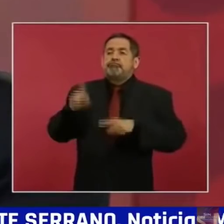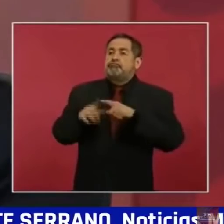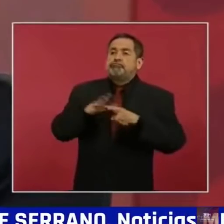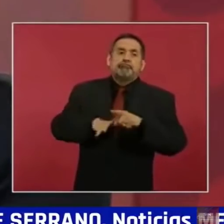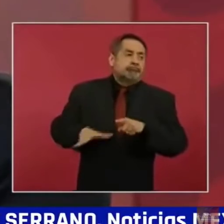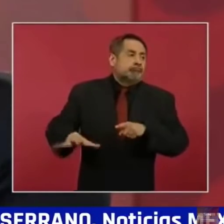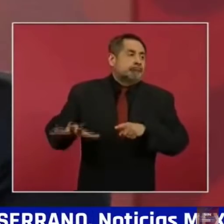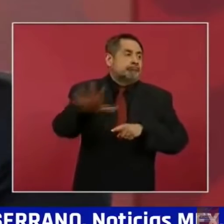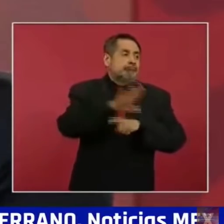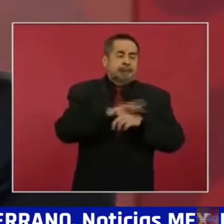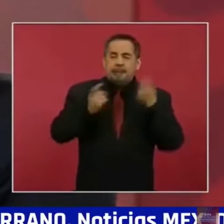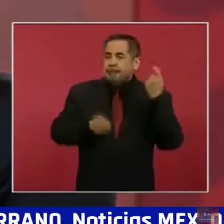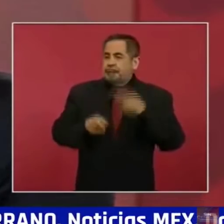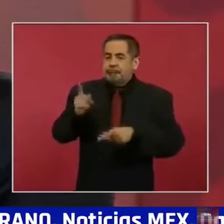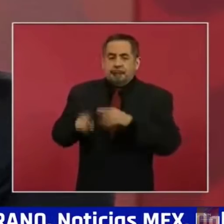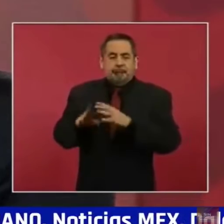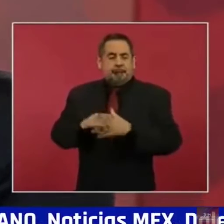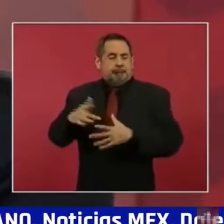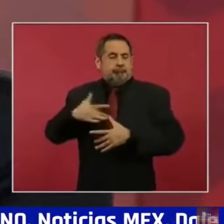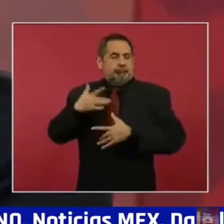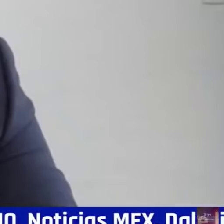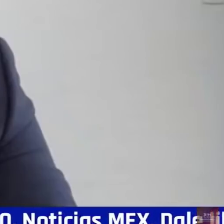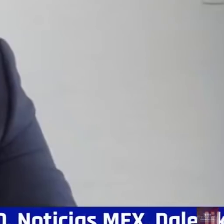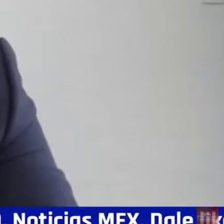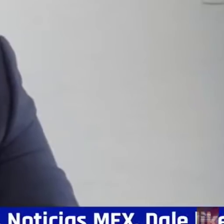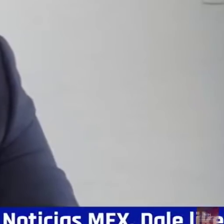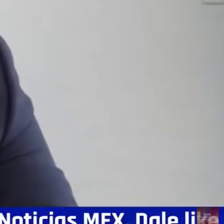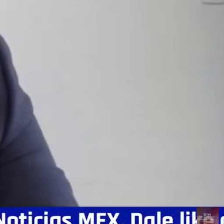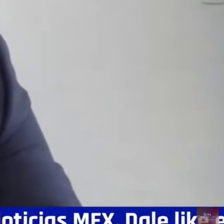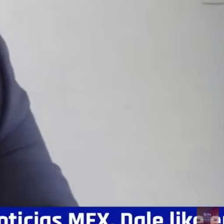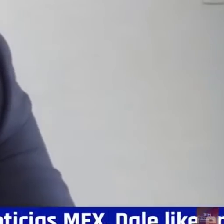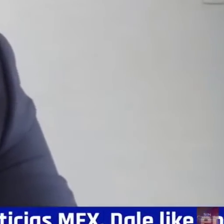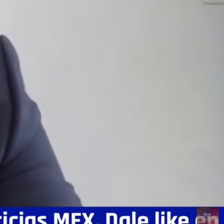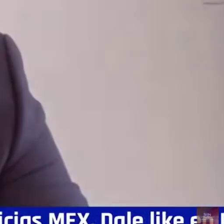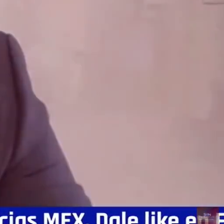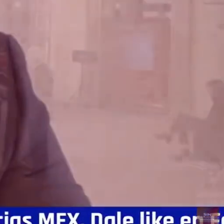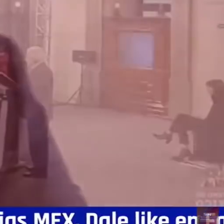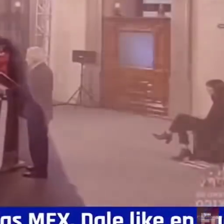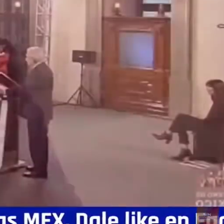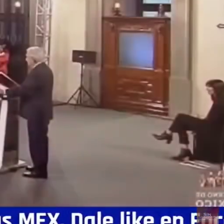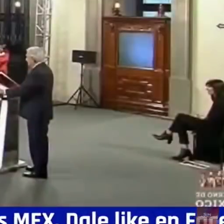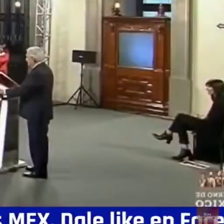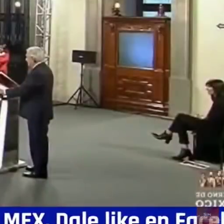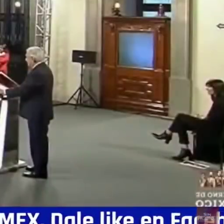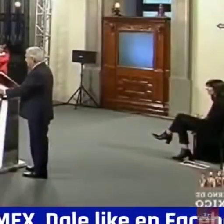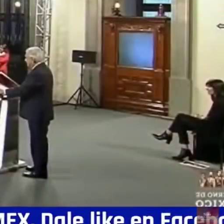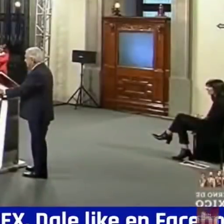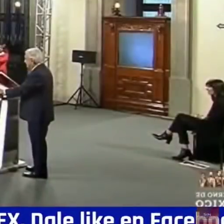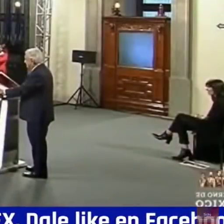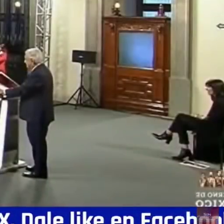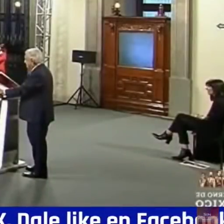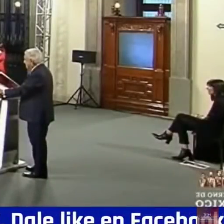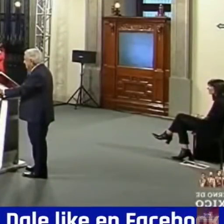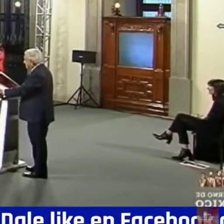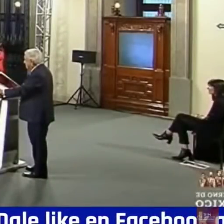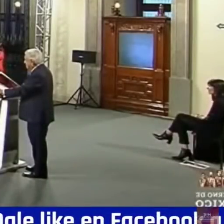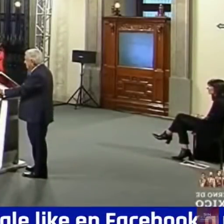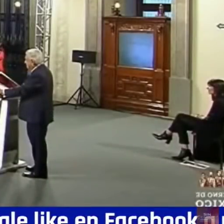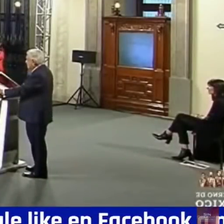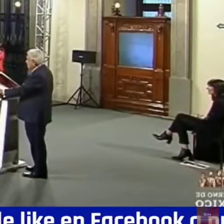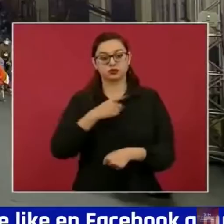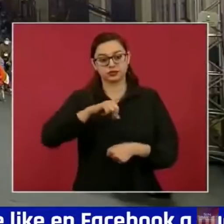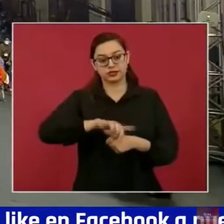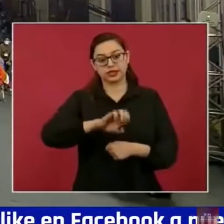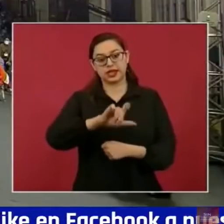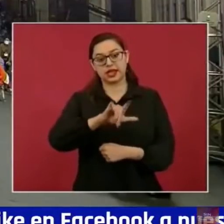afectó a todo el pueblo. Primero eso. Escuche, vea. Buenos días, presidente. Buenos días, Elizabeth. Nancy